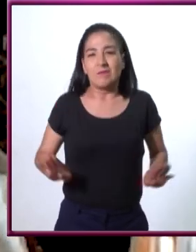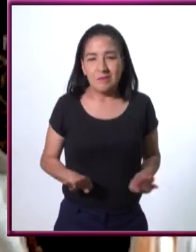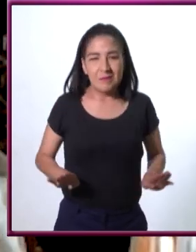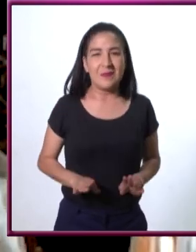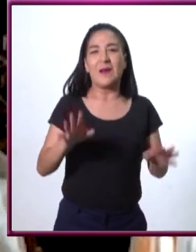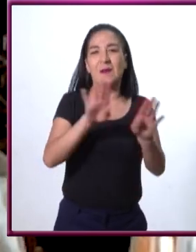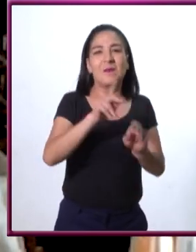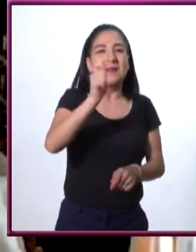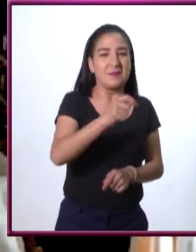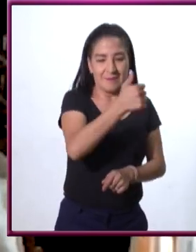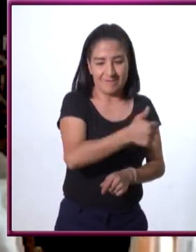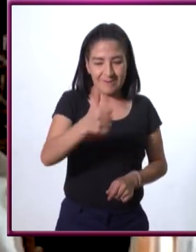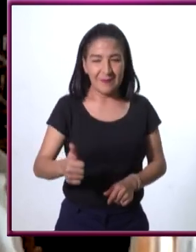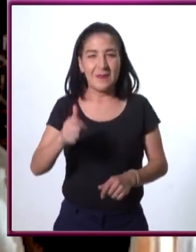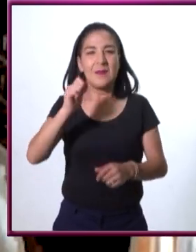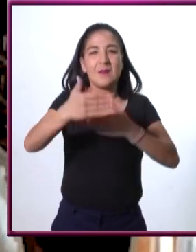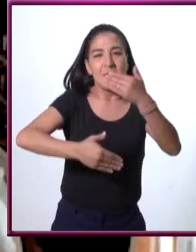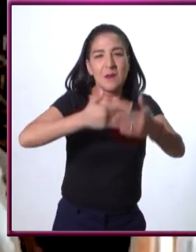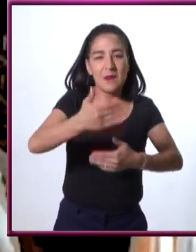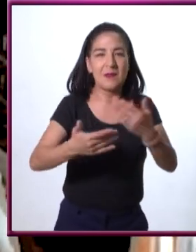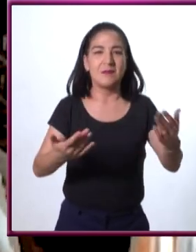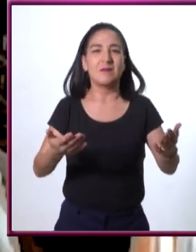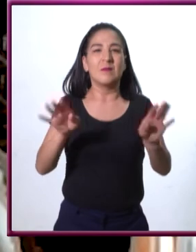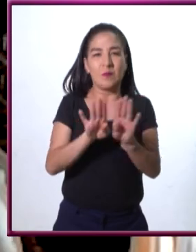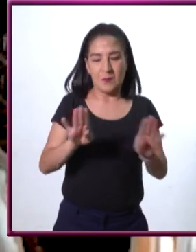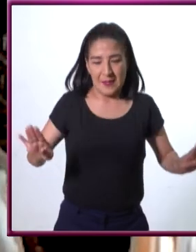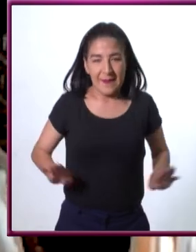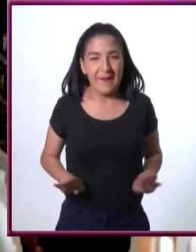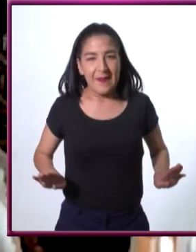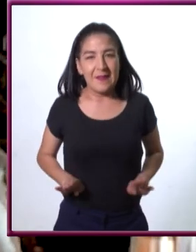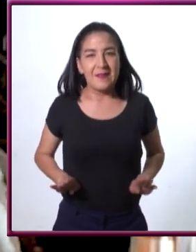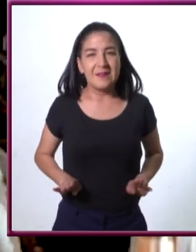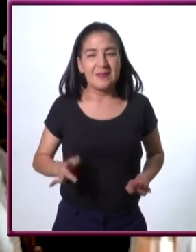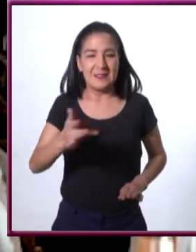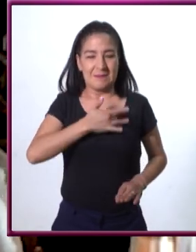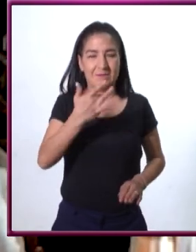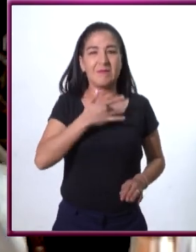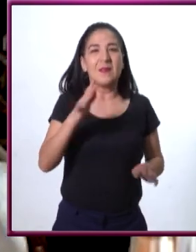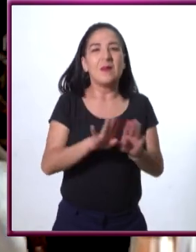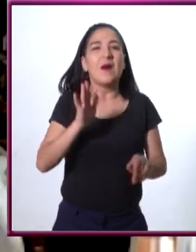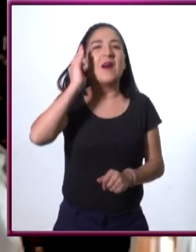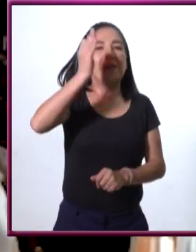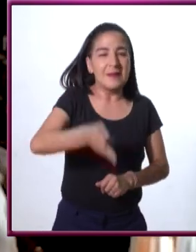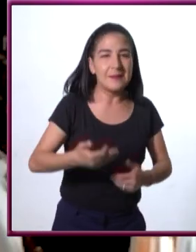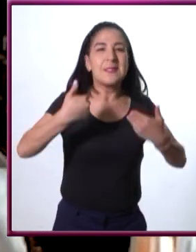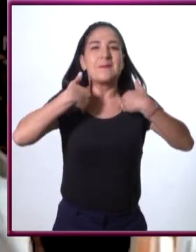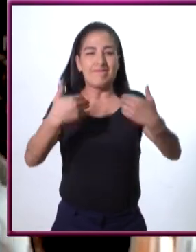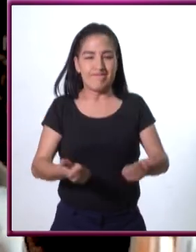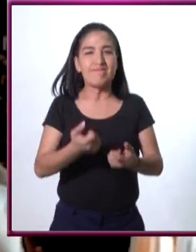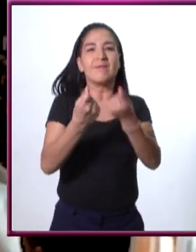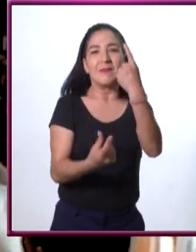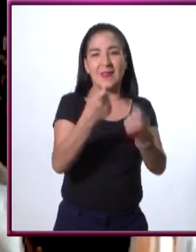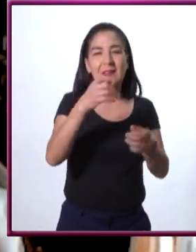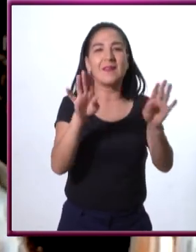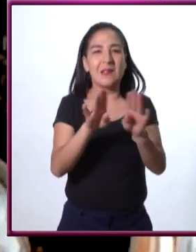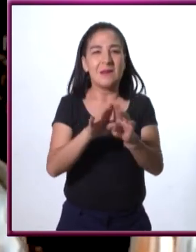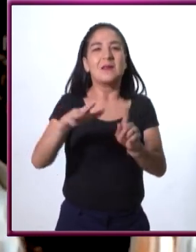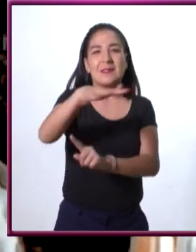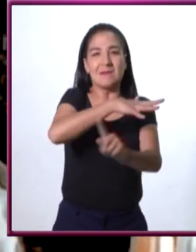un mecanismo o un procedimiento conductual que nos ha permitido comprender algunas de las dinámicas